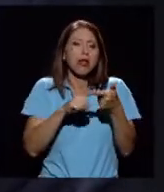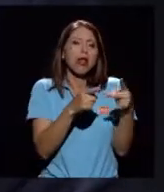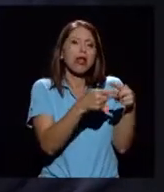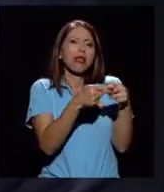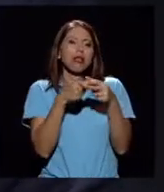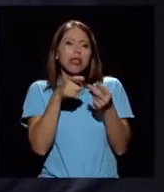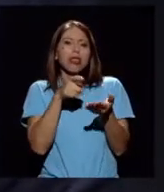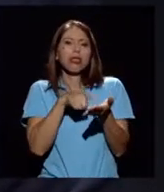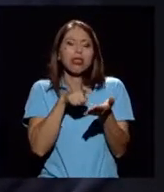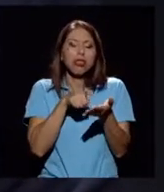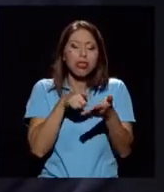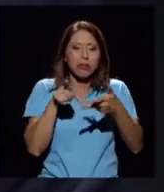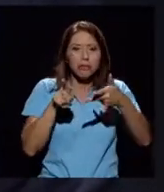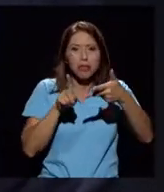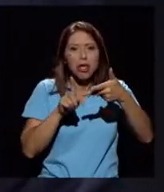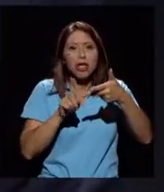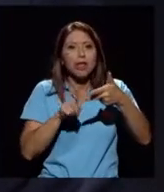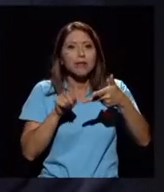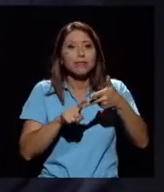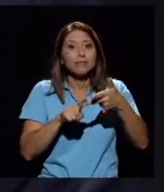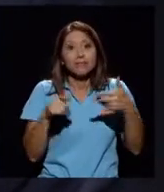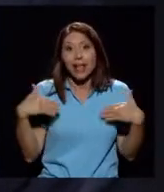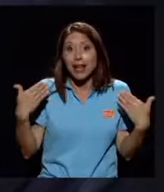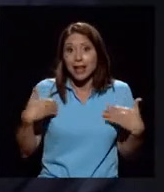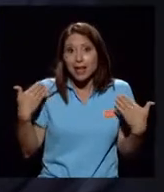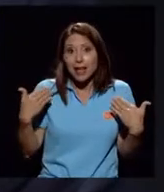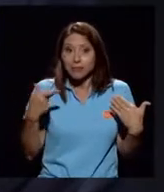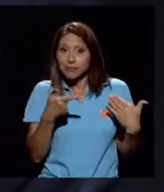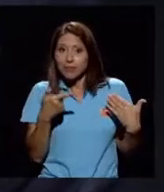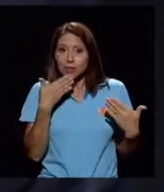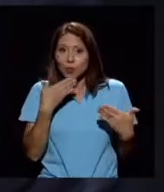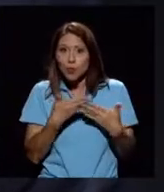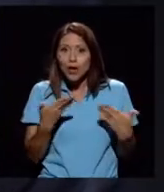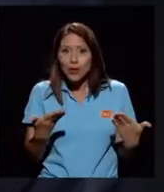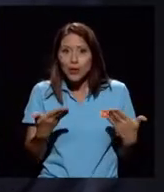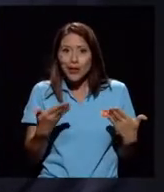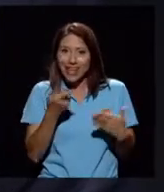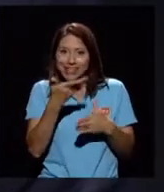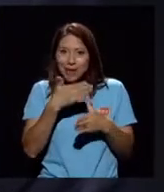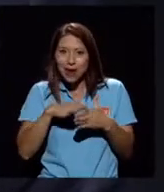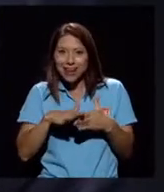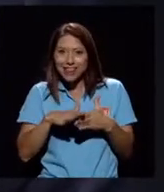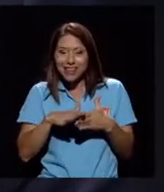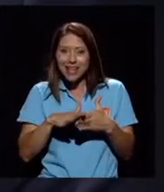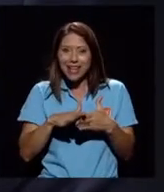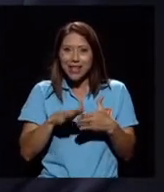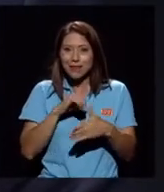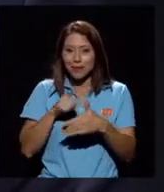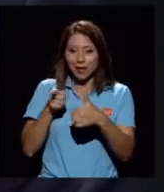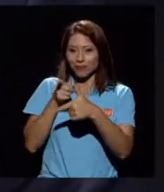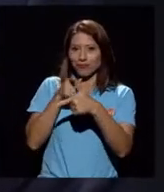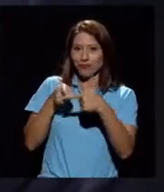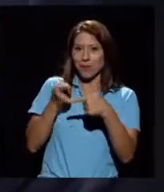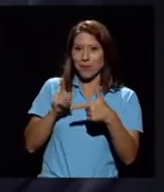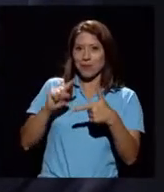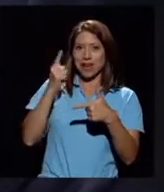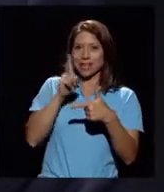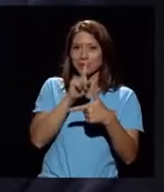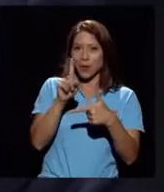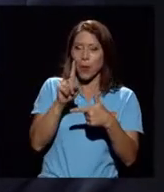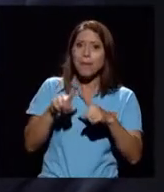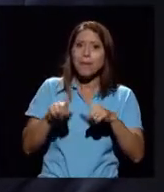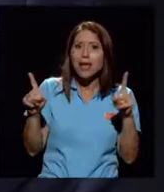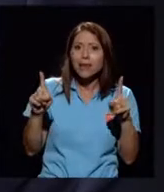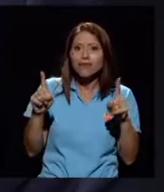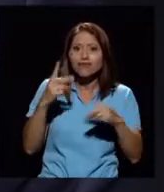de alegría lo cual es muy bueno esa parte no las primeras pero de que el